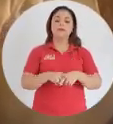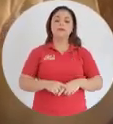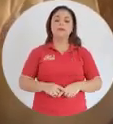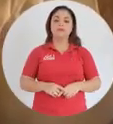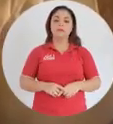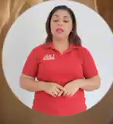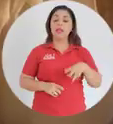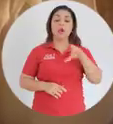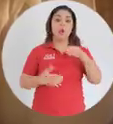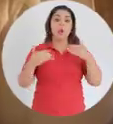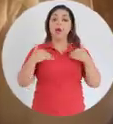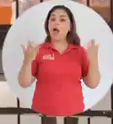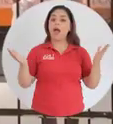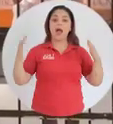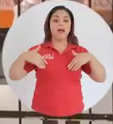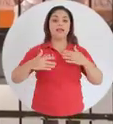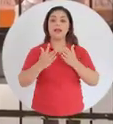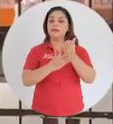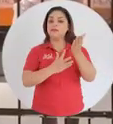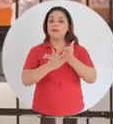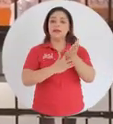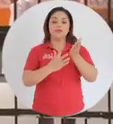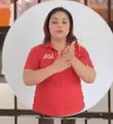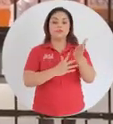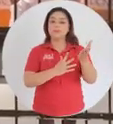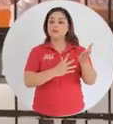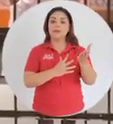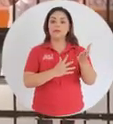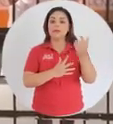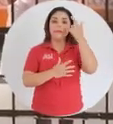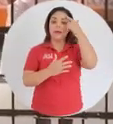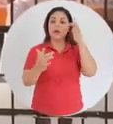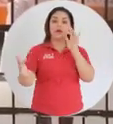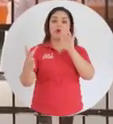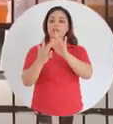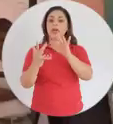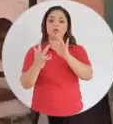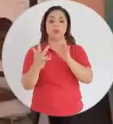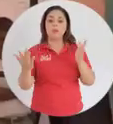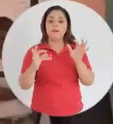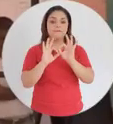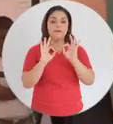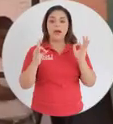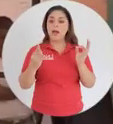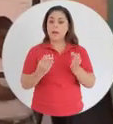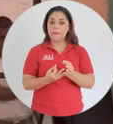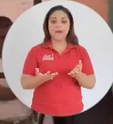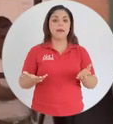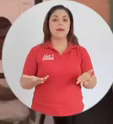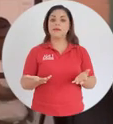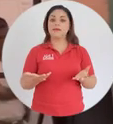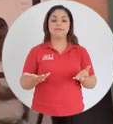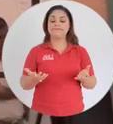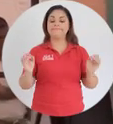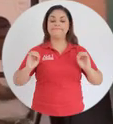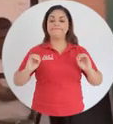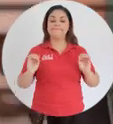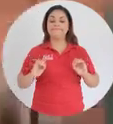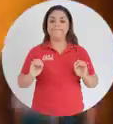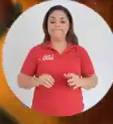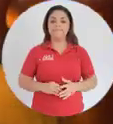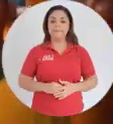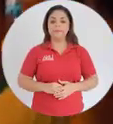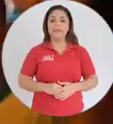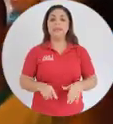que una vez recluidos, pues no tienen acceso a tener contacto con su familia, con